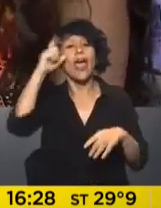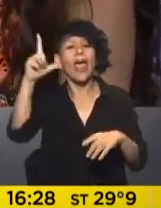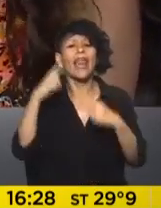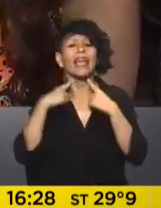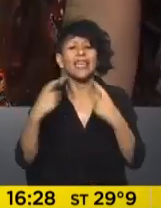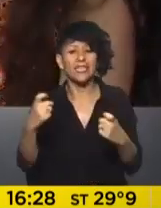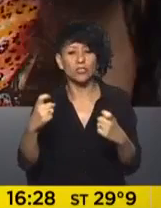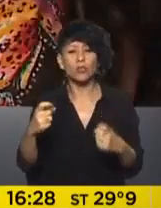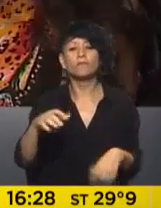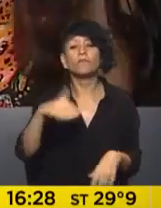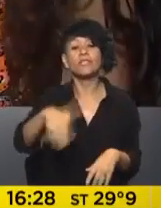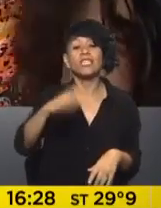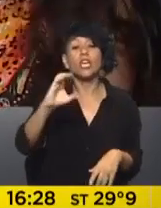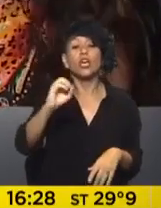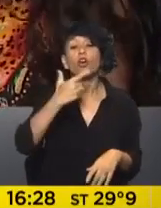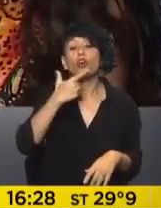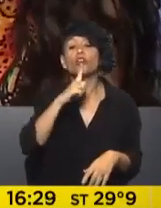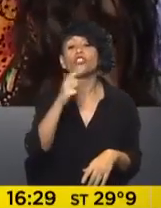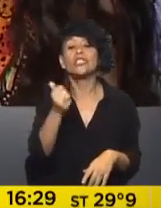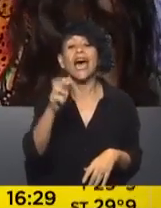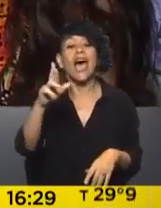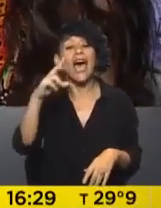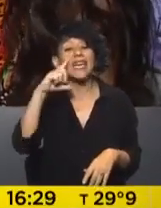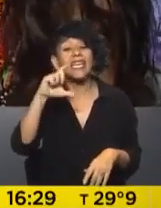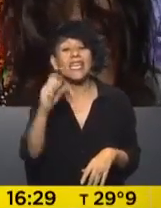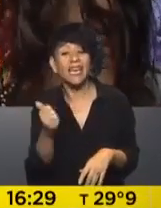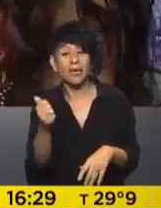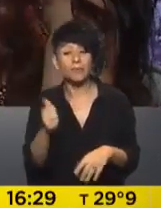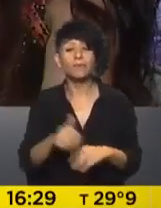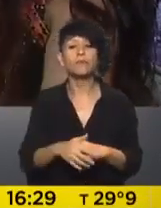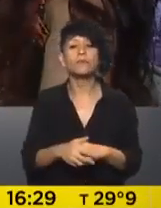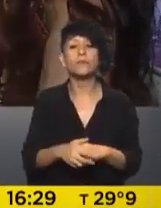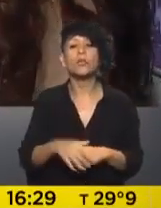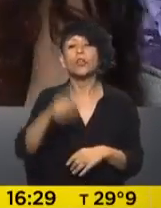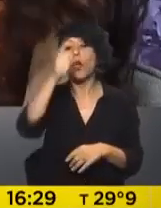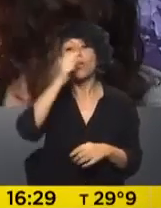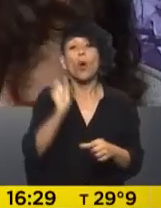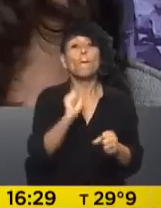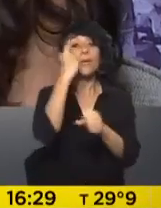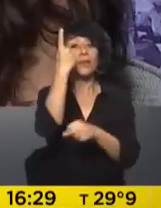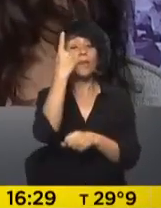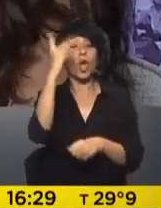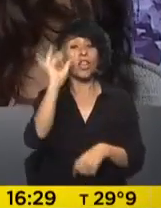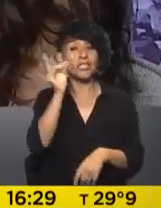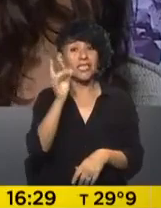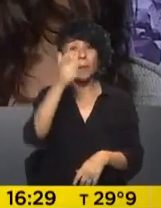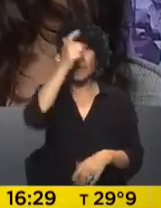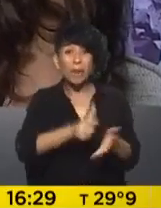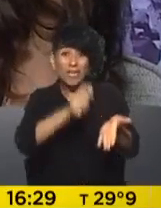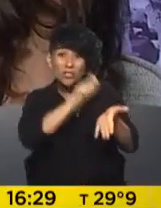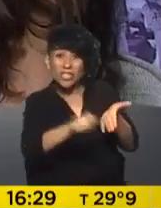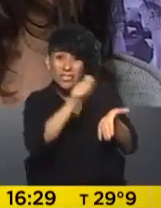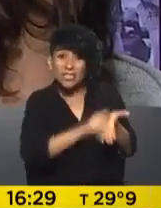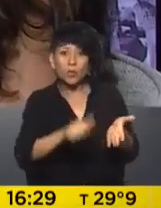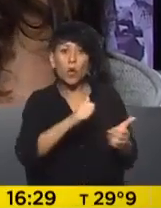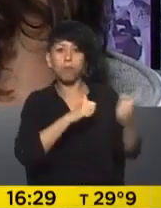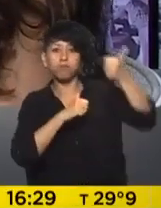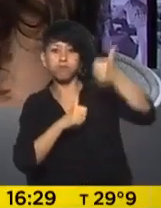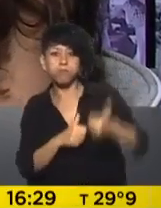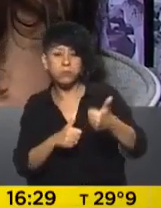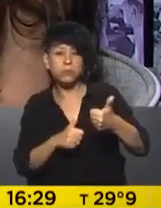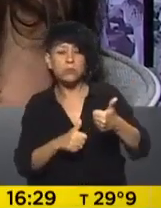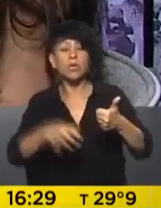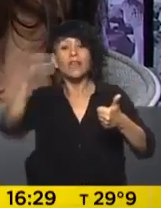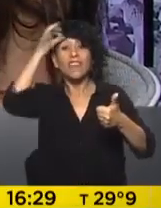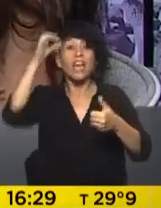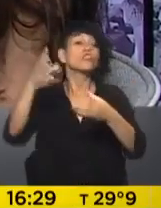sobre B. Justo, claro. Hermoso el teatro. Y el domingo 1 de diciembre va a estar la autora en la función y va a haber una charla post-función en la que